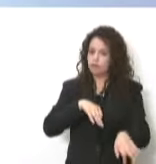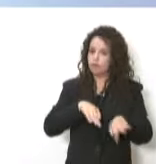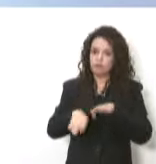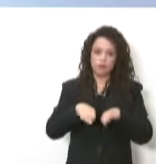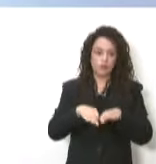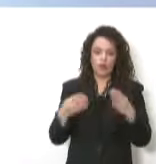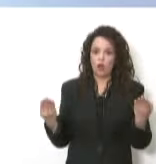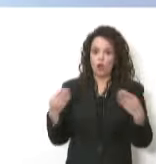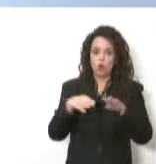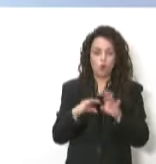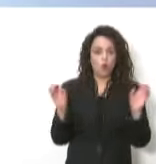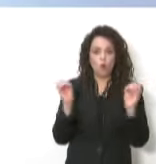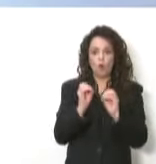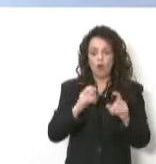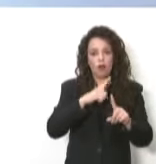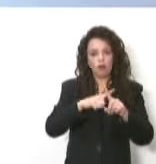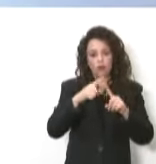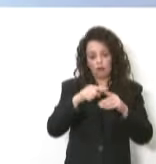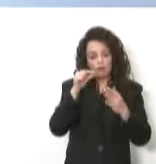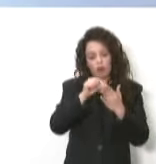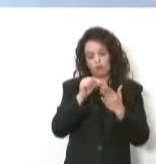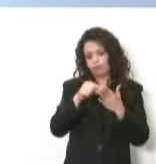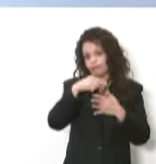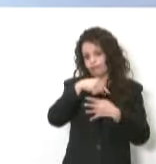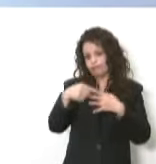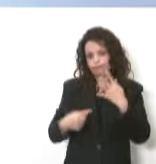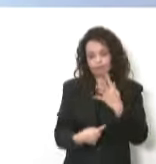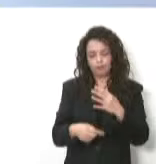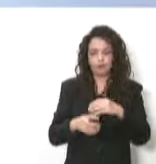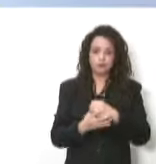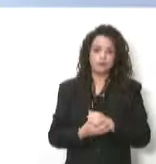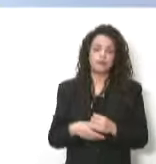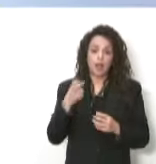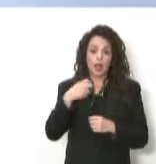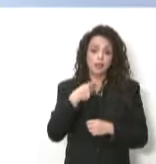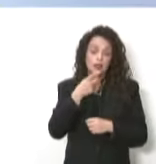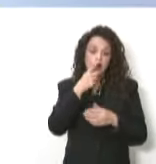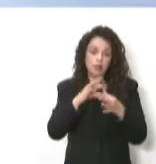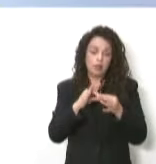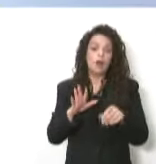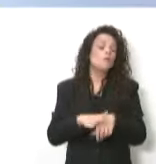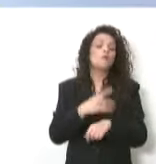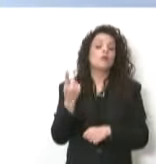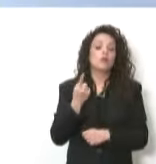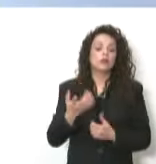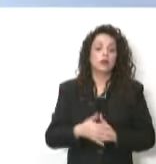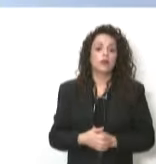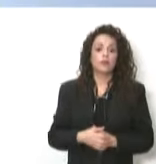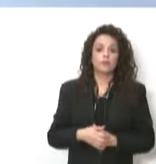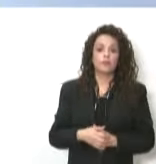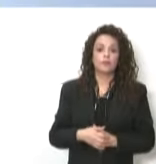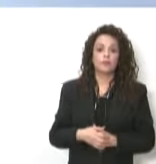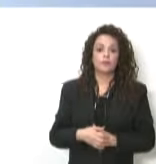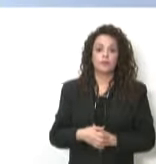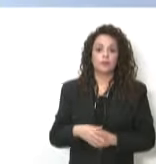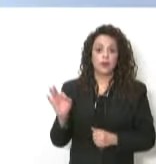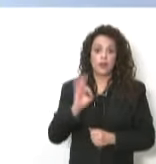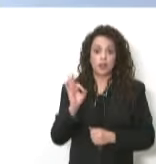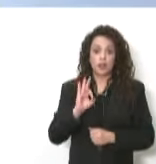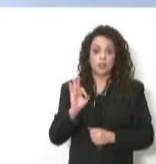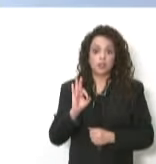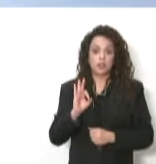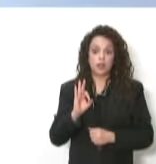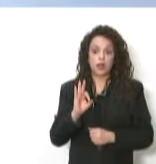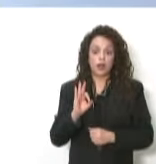en casi todos los puntos. Me refiero a esto porque la suspensión de términos y plazos ha